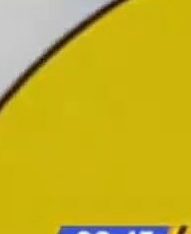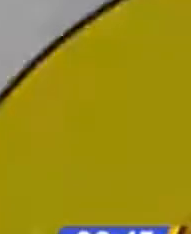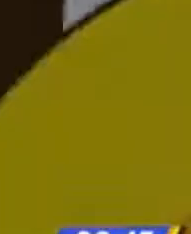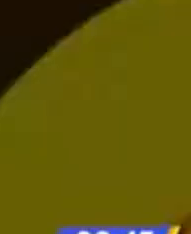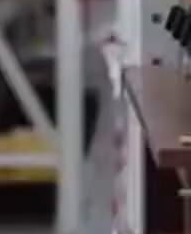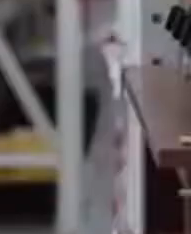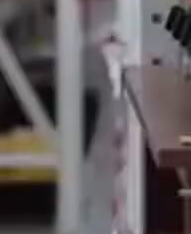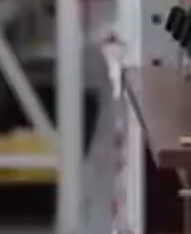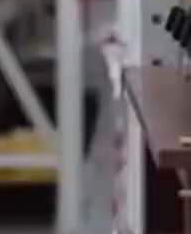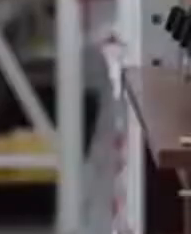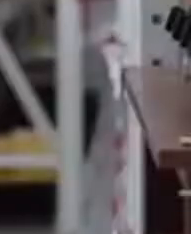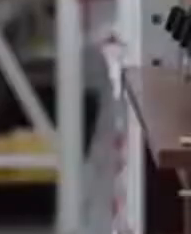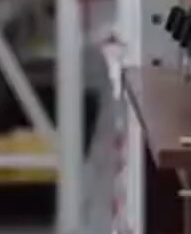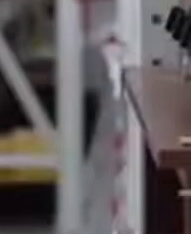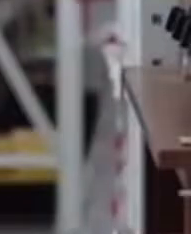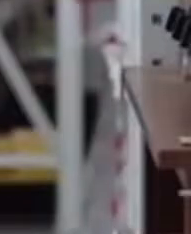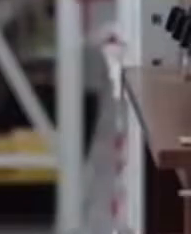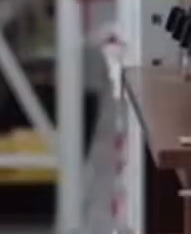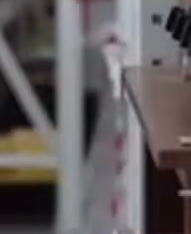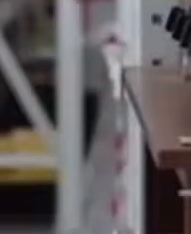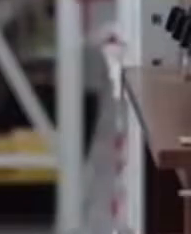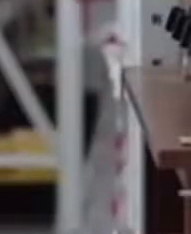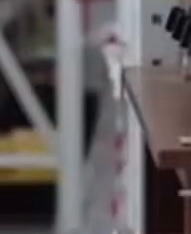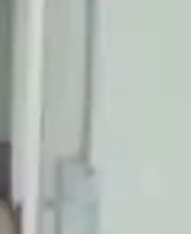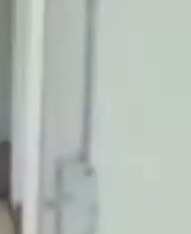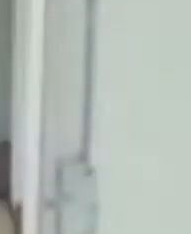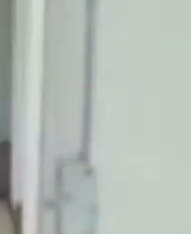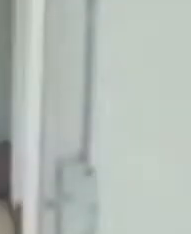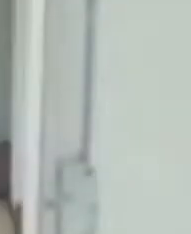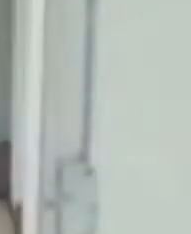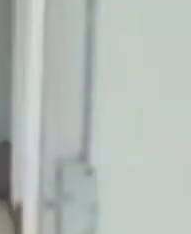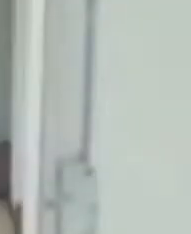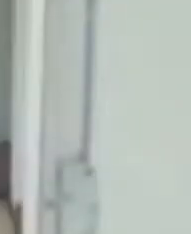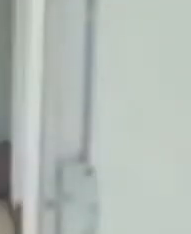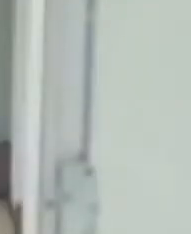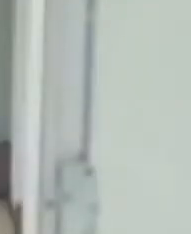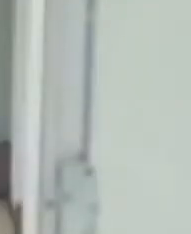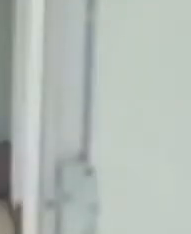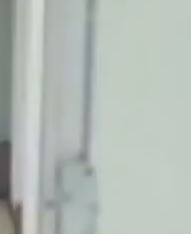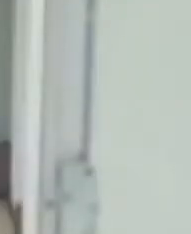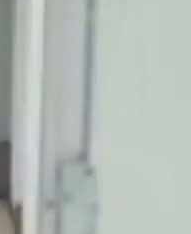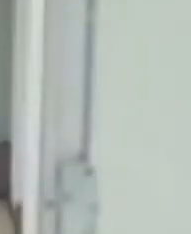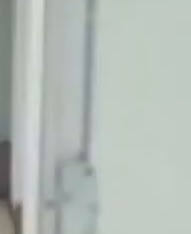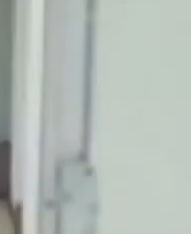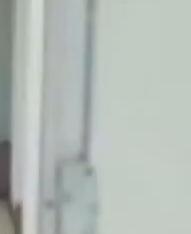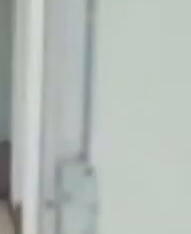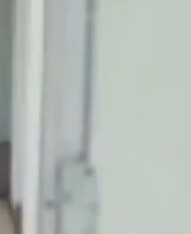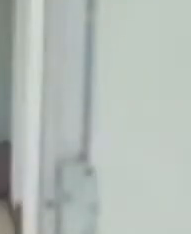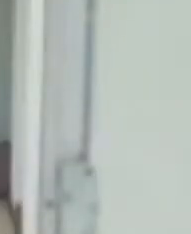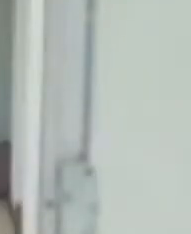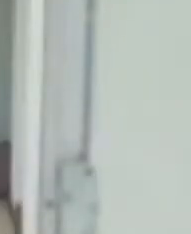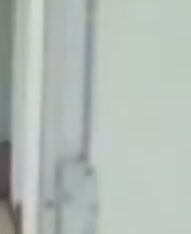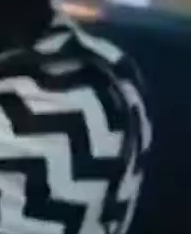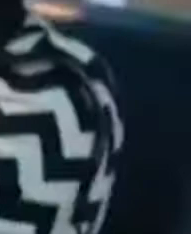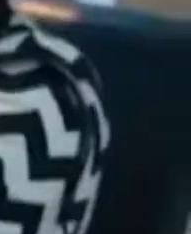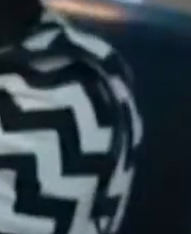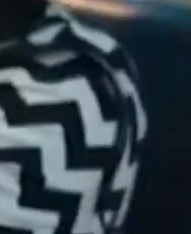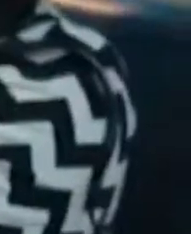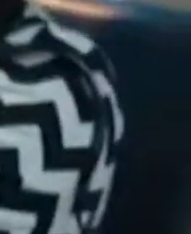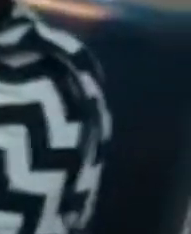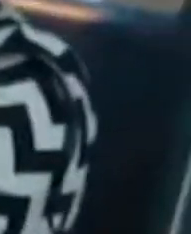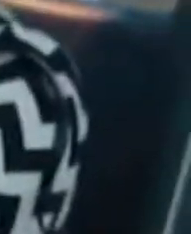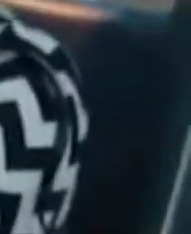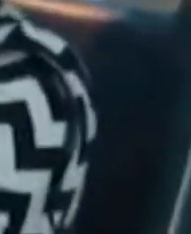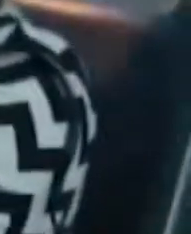esta vez. En conmemoración del Día Nacional de la Persona Discapacitada, presentamos este sábado 29 de